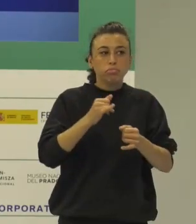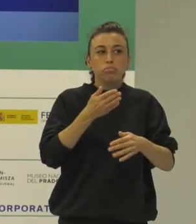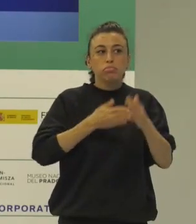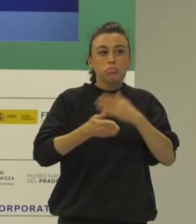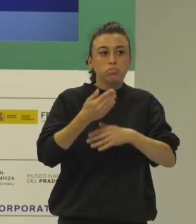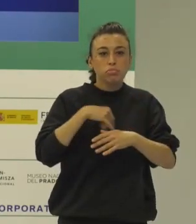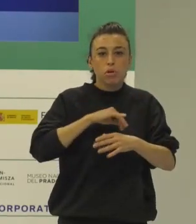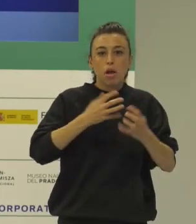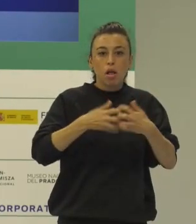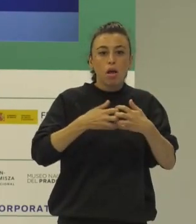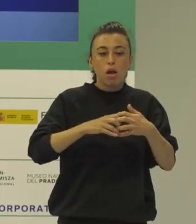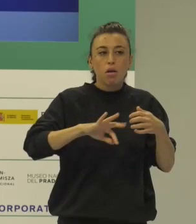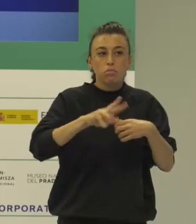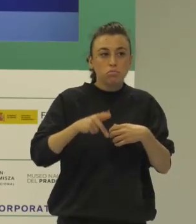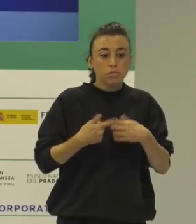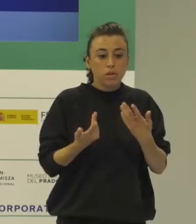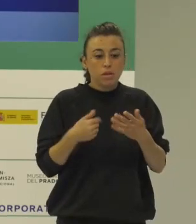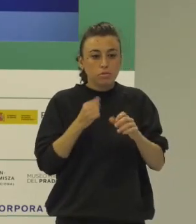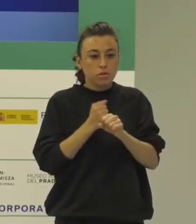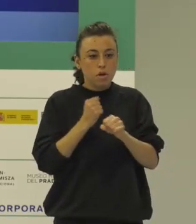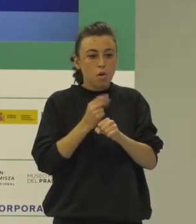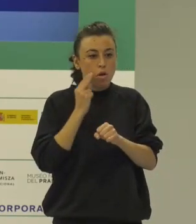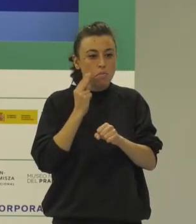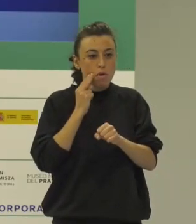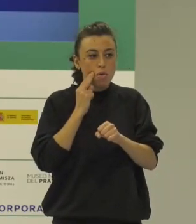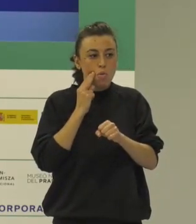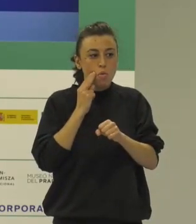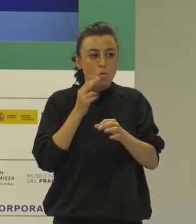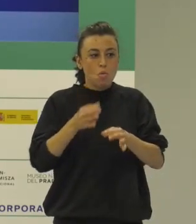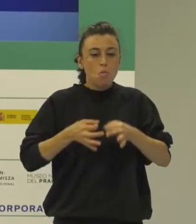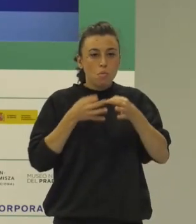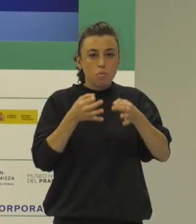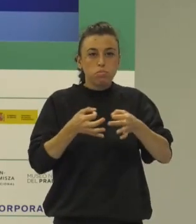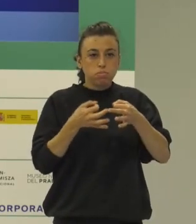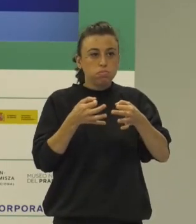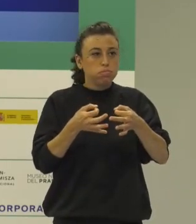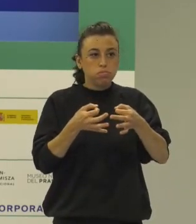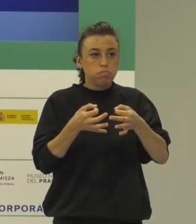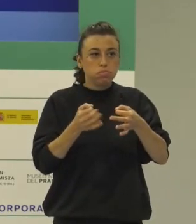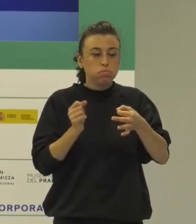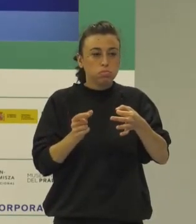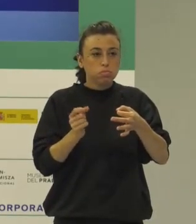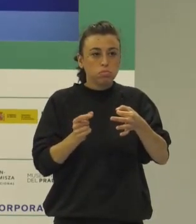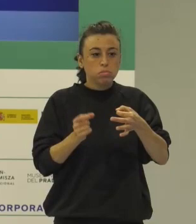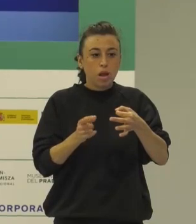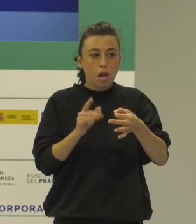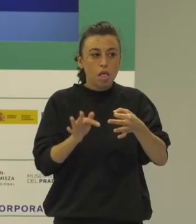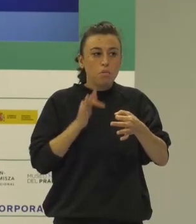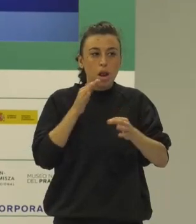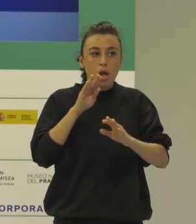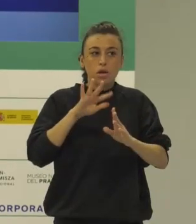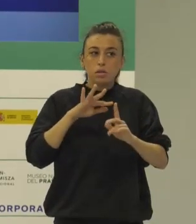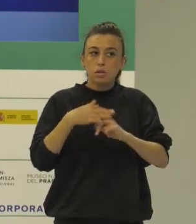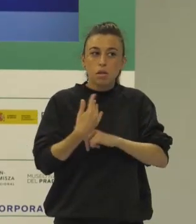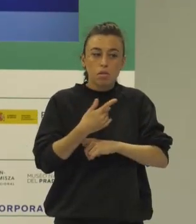Entonces, trabajar con miedo es una permanente cada vez más. Las condiciones emocionales y personales son